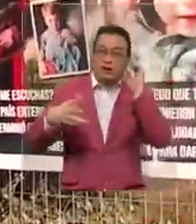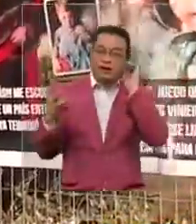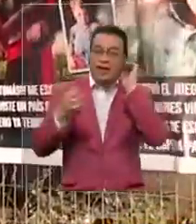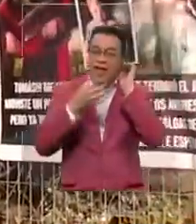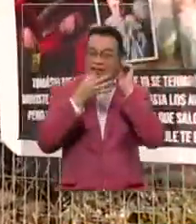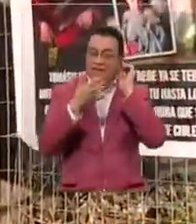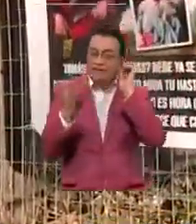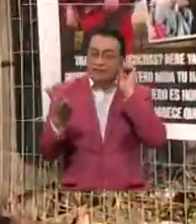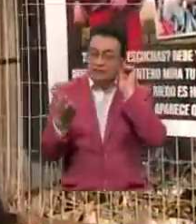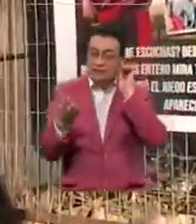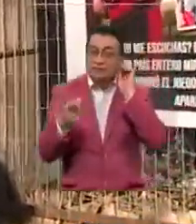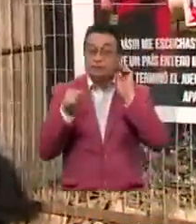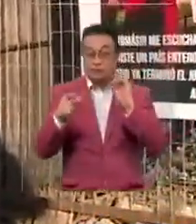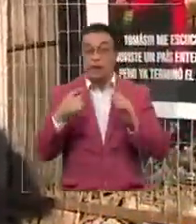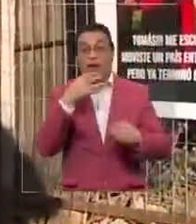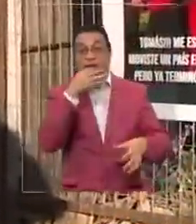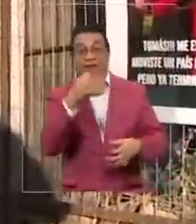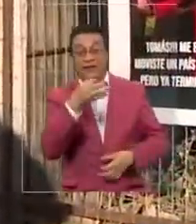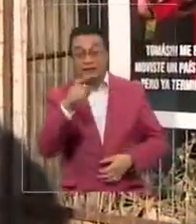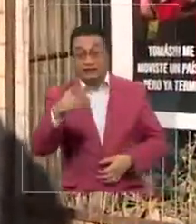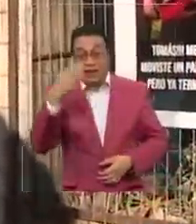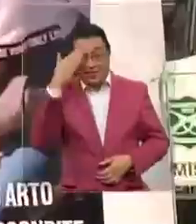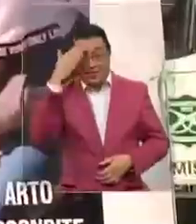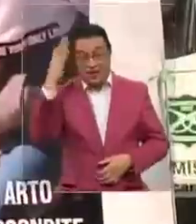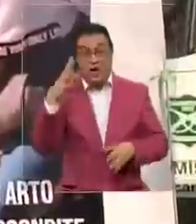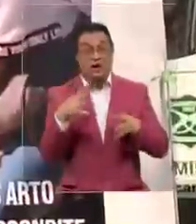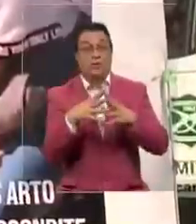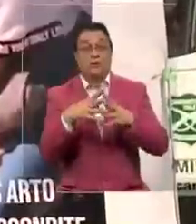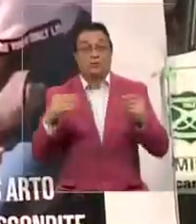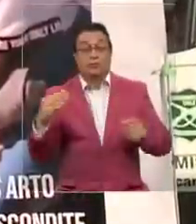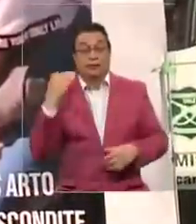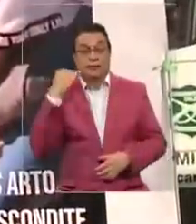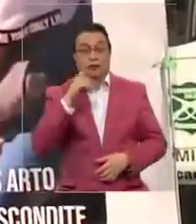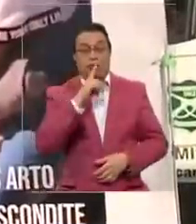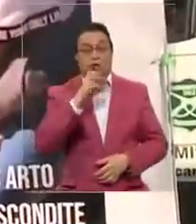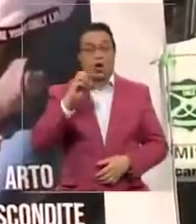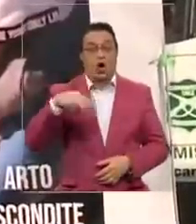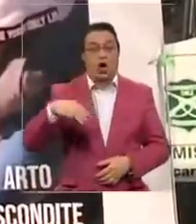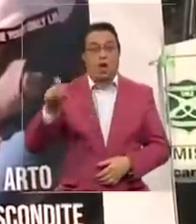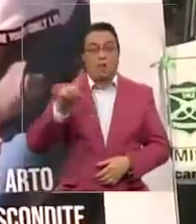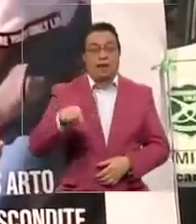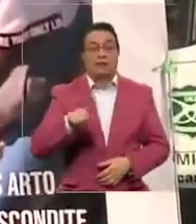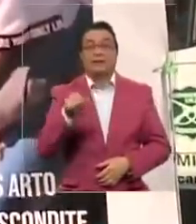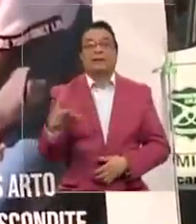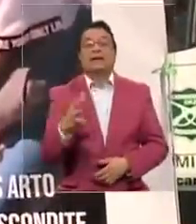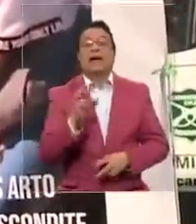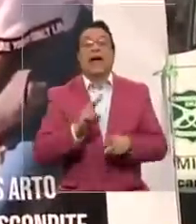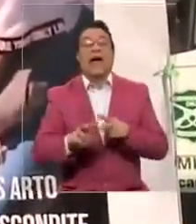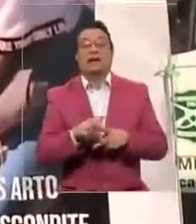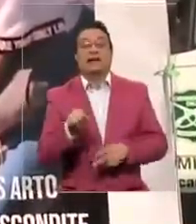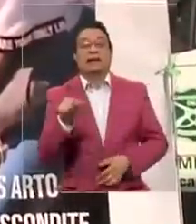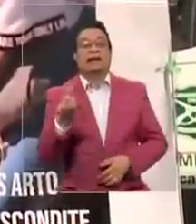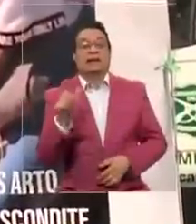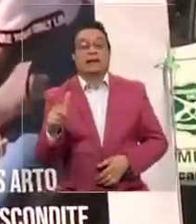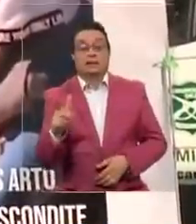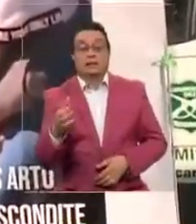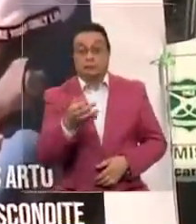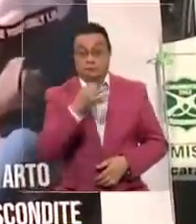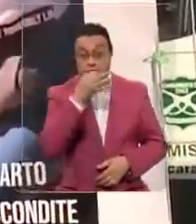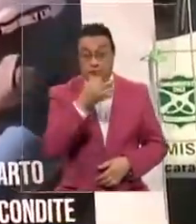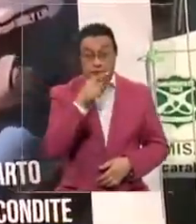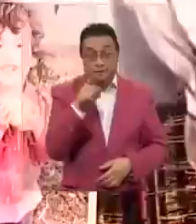señala este testimonio? Habla del día de la desaparición del pequeño Tomás. ¿Qué estaba haciendo él? Que en su